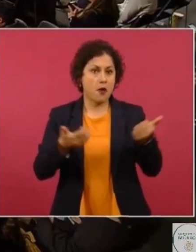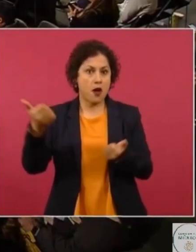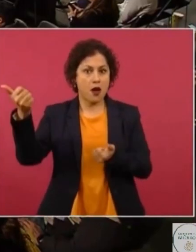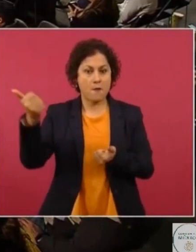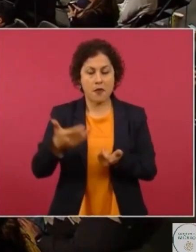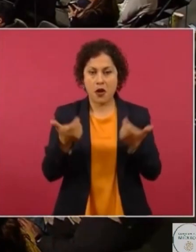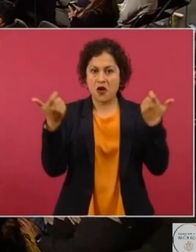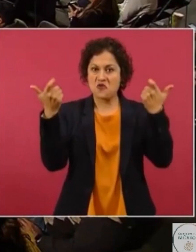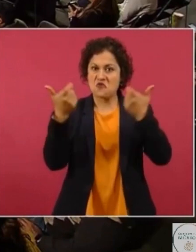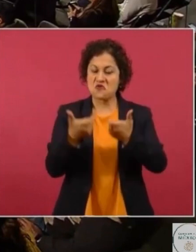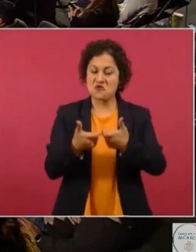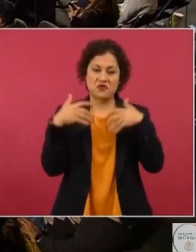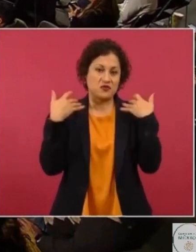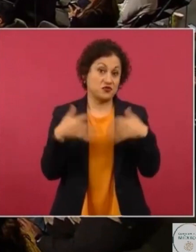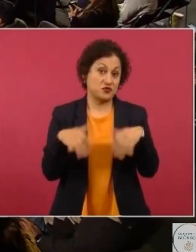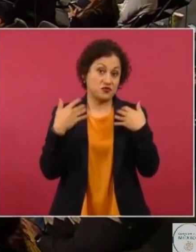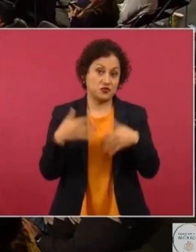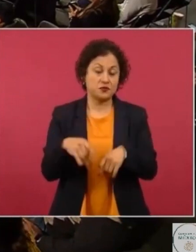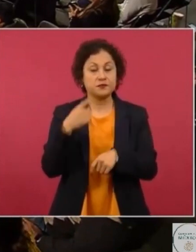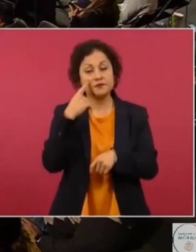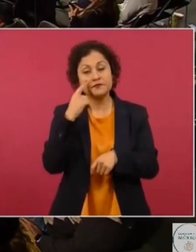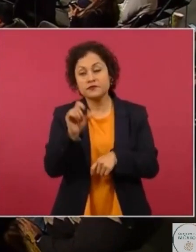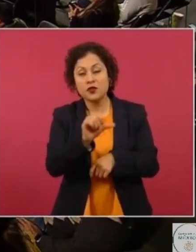Este es crecimiento económico.